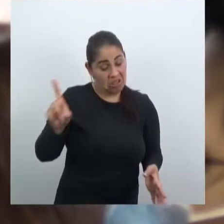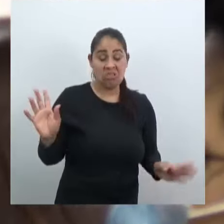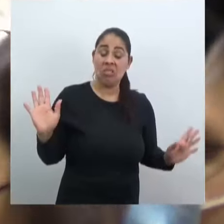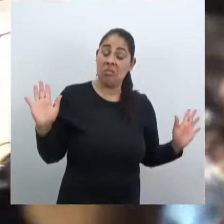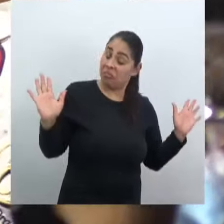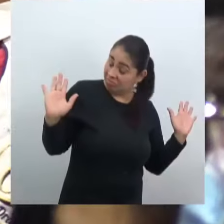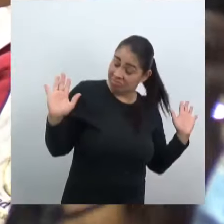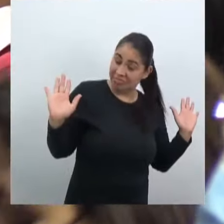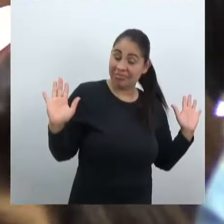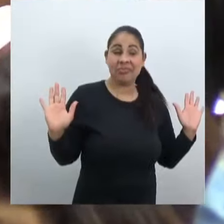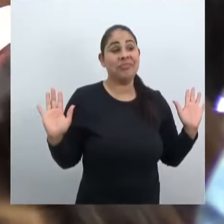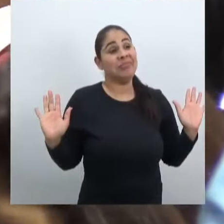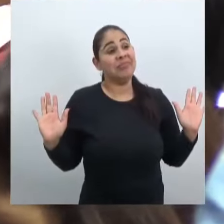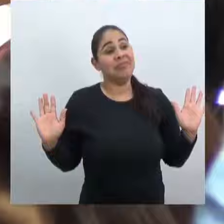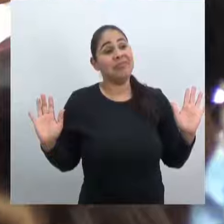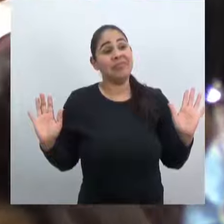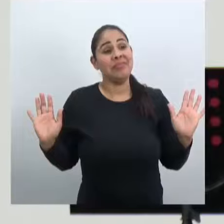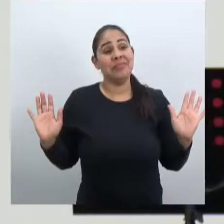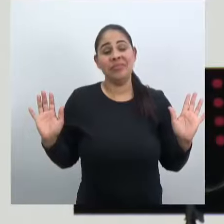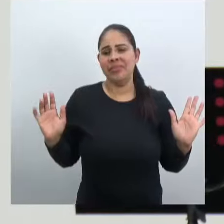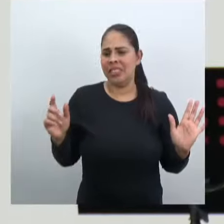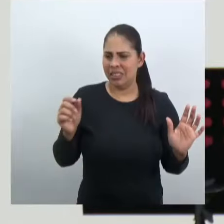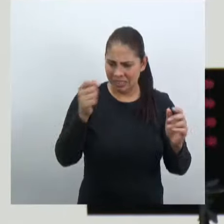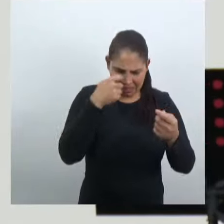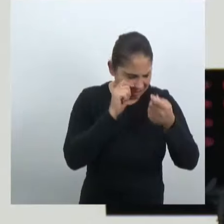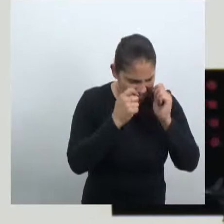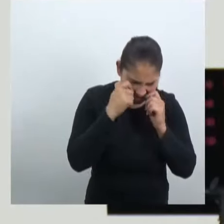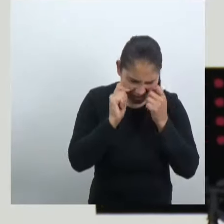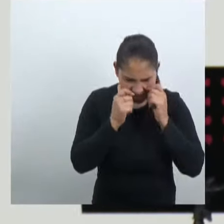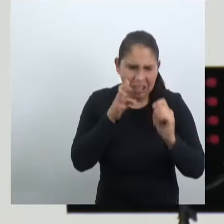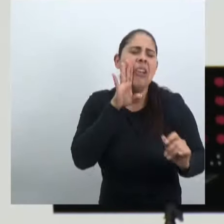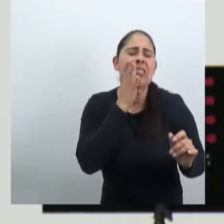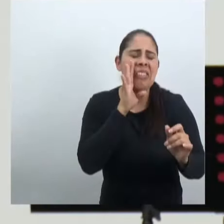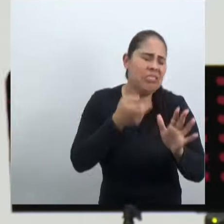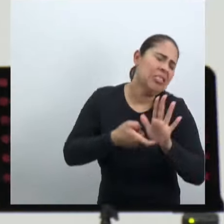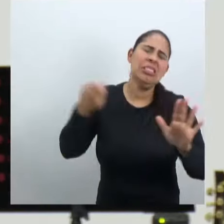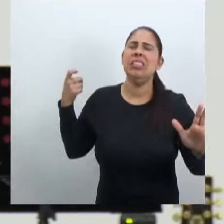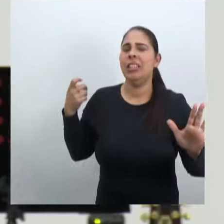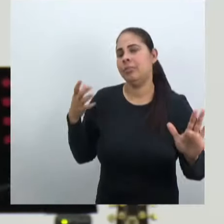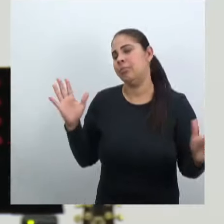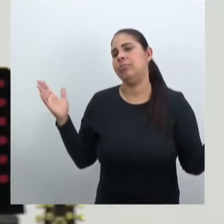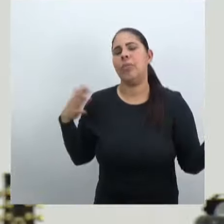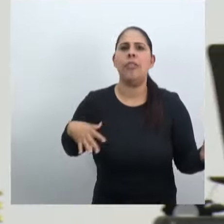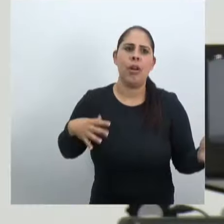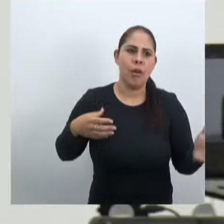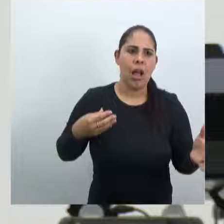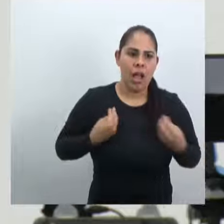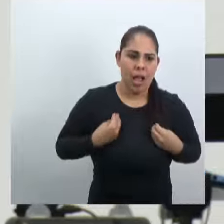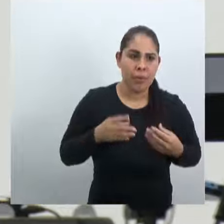¡Sí! ¡Ay, la voy a quitar de Facebook! ¡Quítala de tu vida, por el amor de Dios!